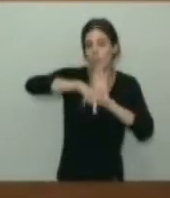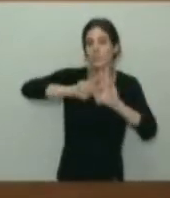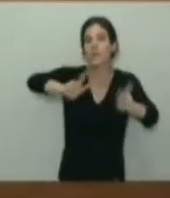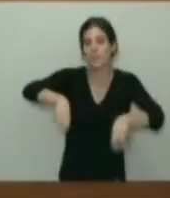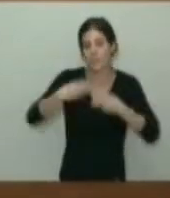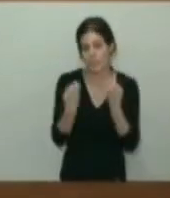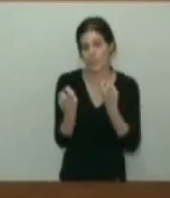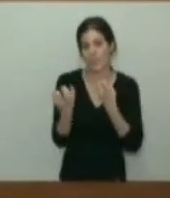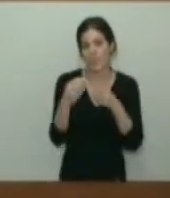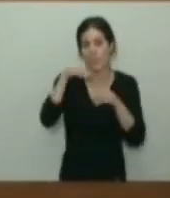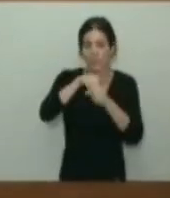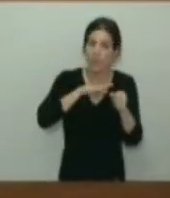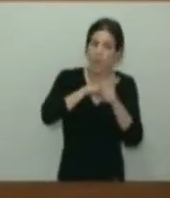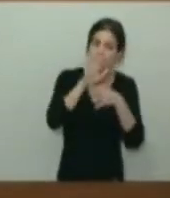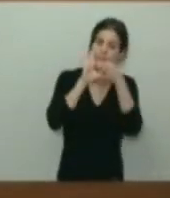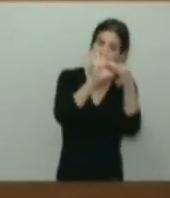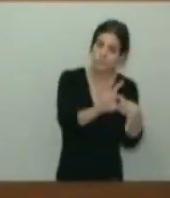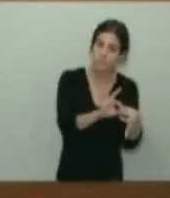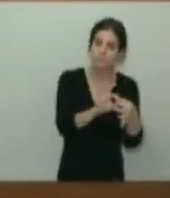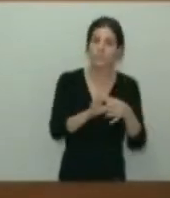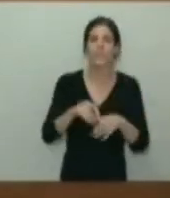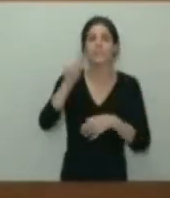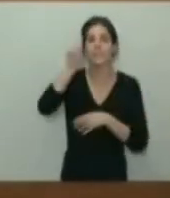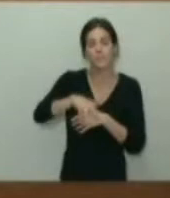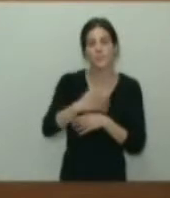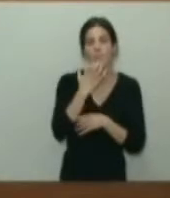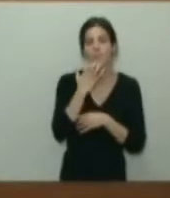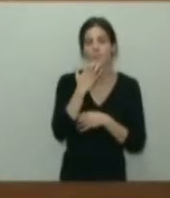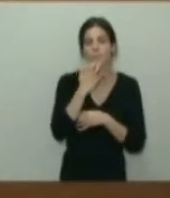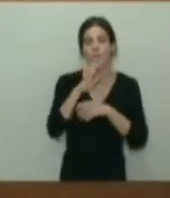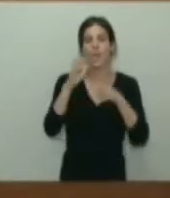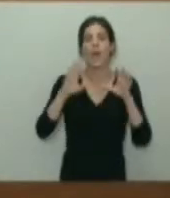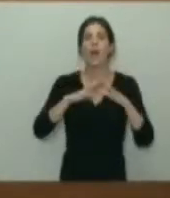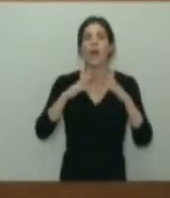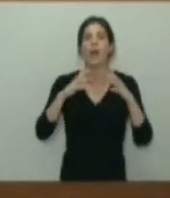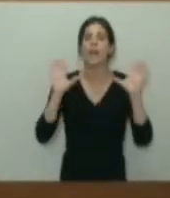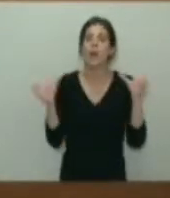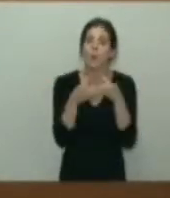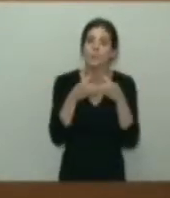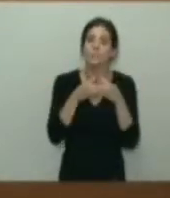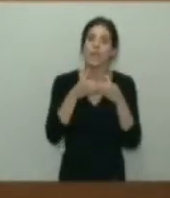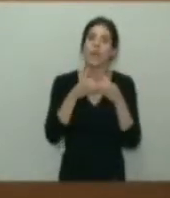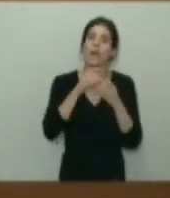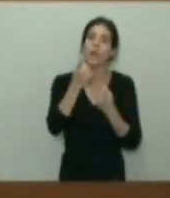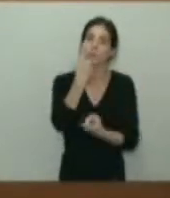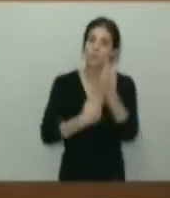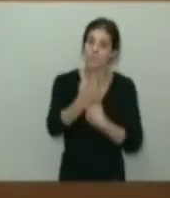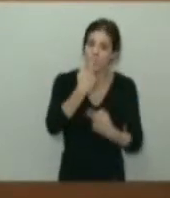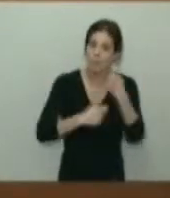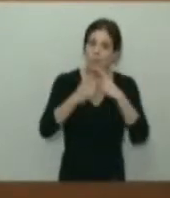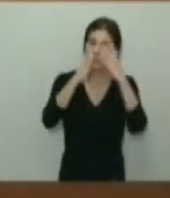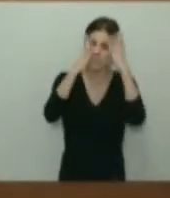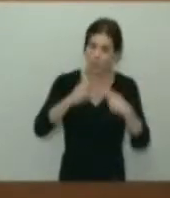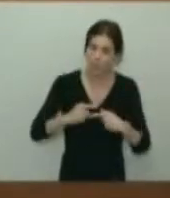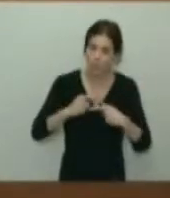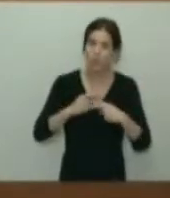nacional. Y, de hecho, hay una consulta de la Junta Consultiva de Contratación Administrativa del año